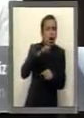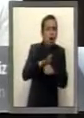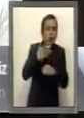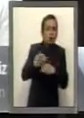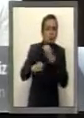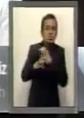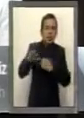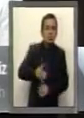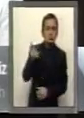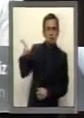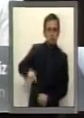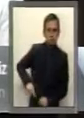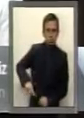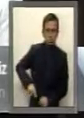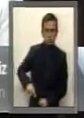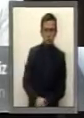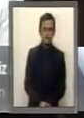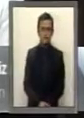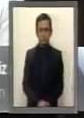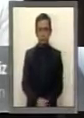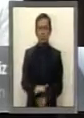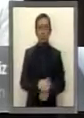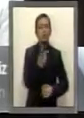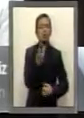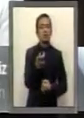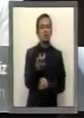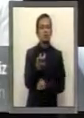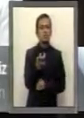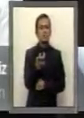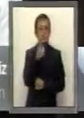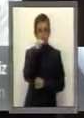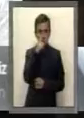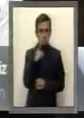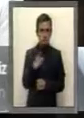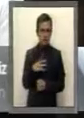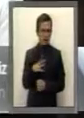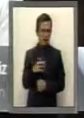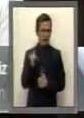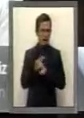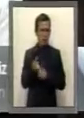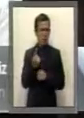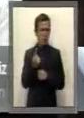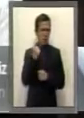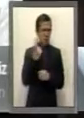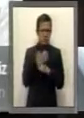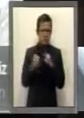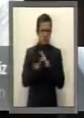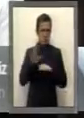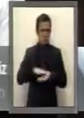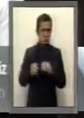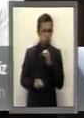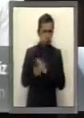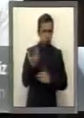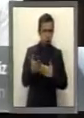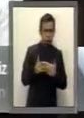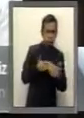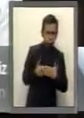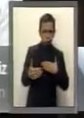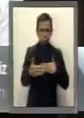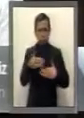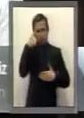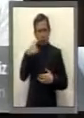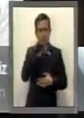gobiernos. En este sentido, una de las innovaciones más significativas en los procesos de